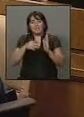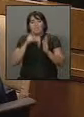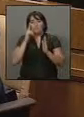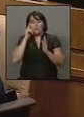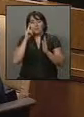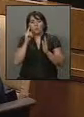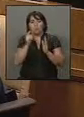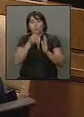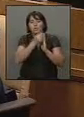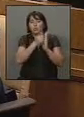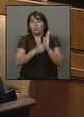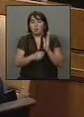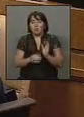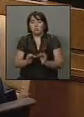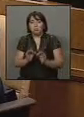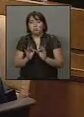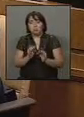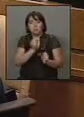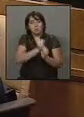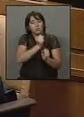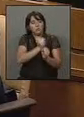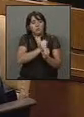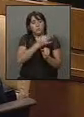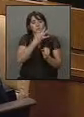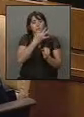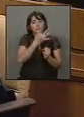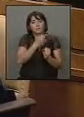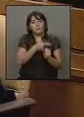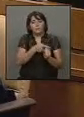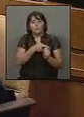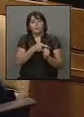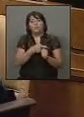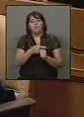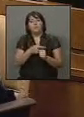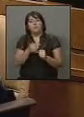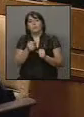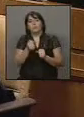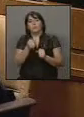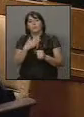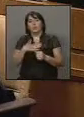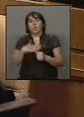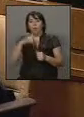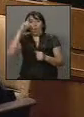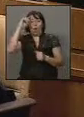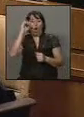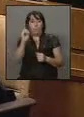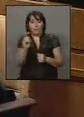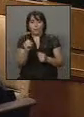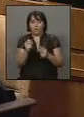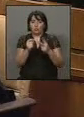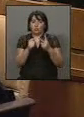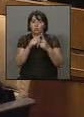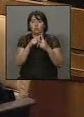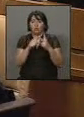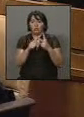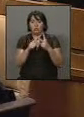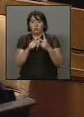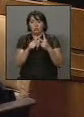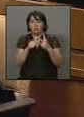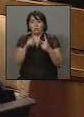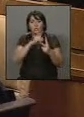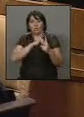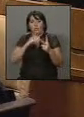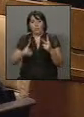corresponde a lo que Trabajo expresa, y sin embargo quiero expresar una opinión respecto a dos intervenciones que de los